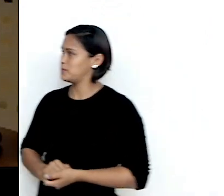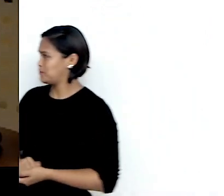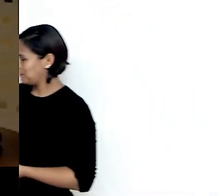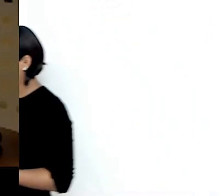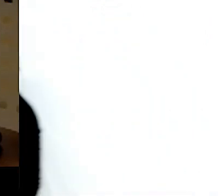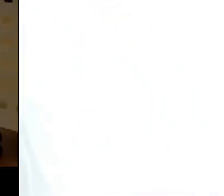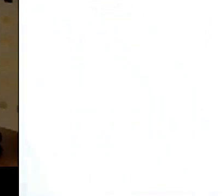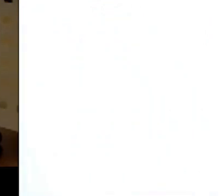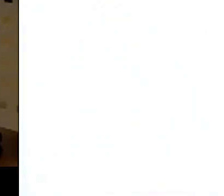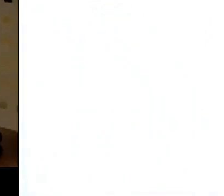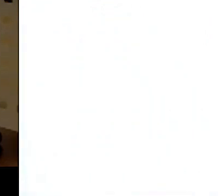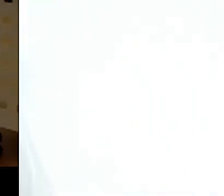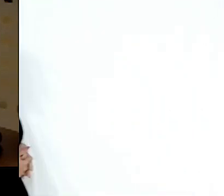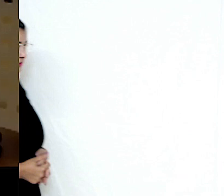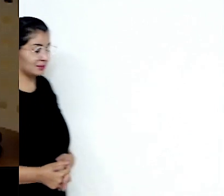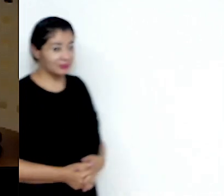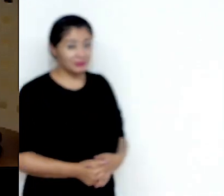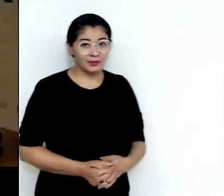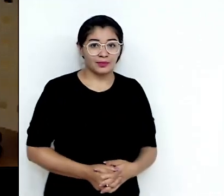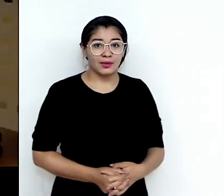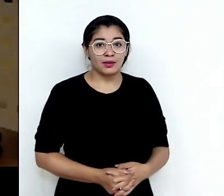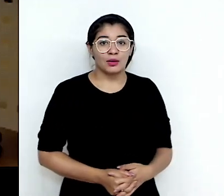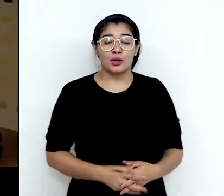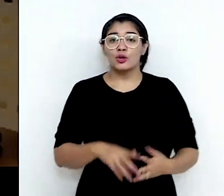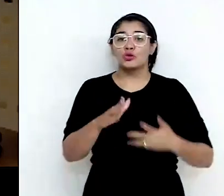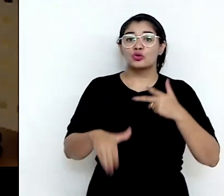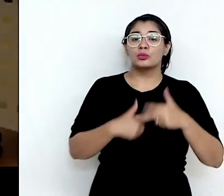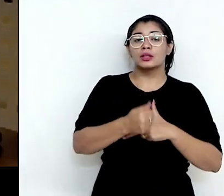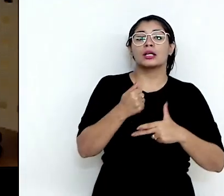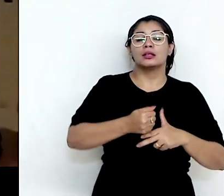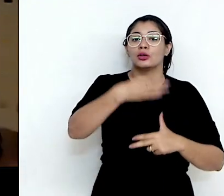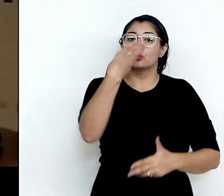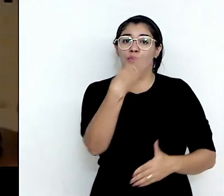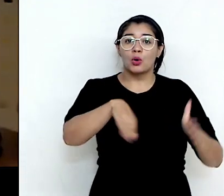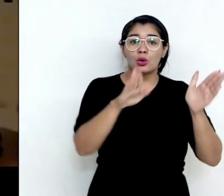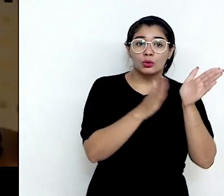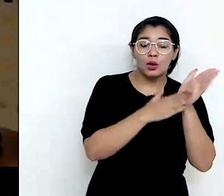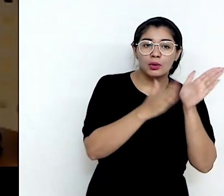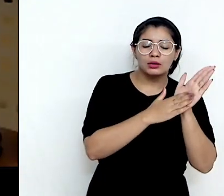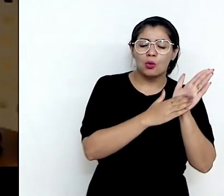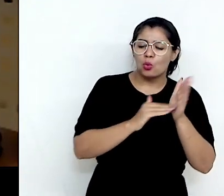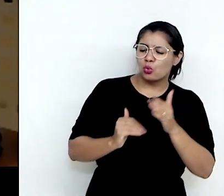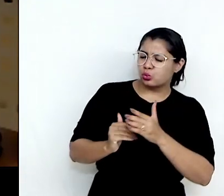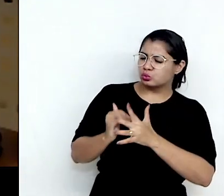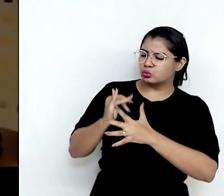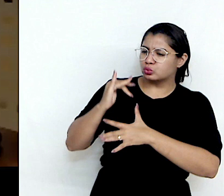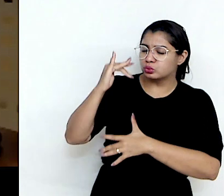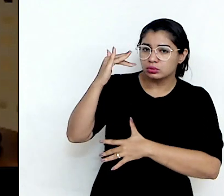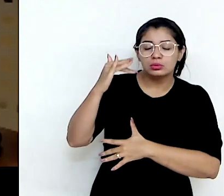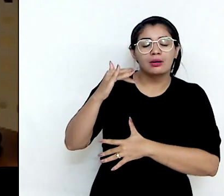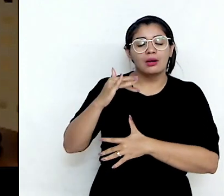En resumen, son 4 proyectos que están aumentando en más de 40 veces la capacidad de servicio que Chile